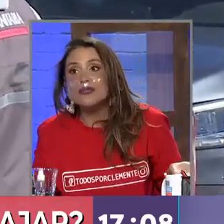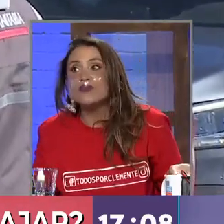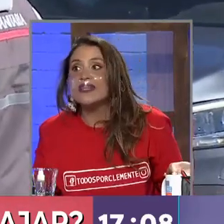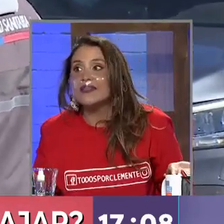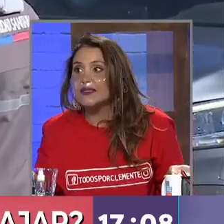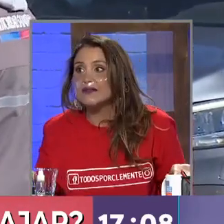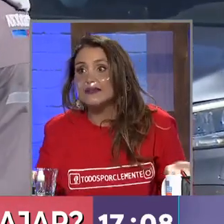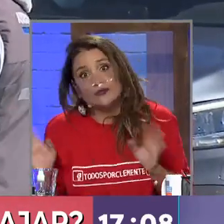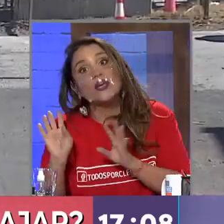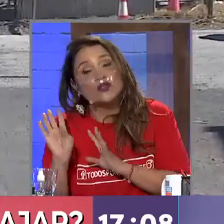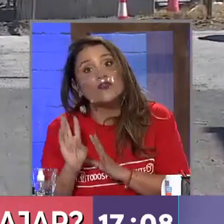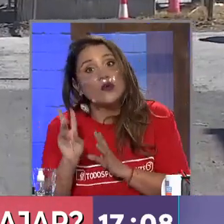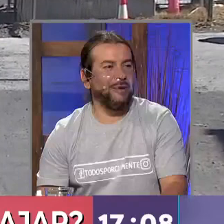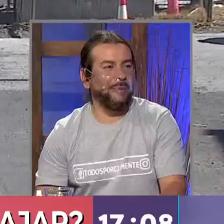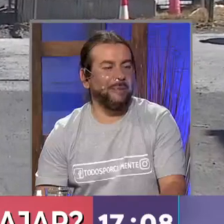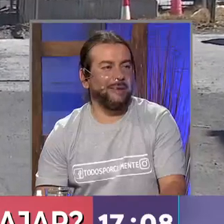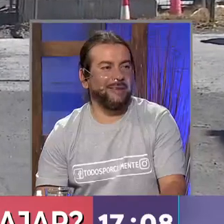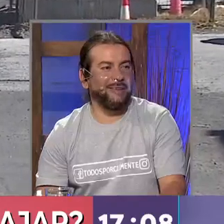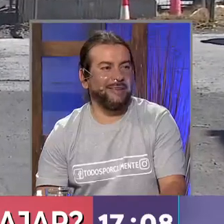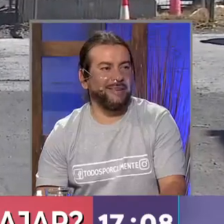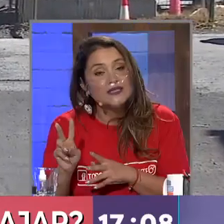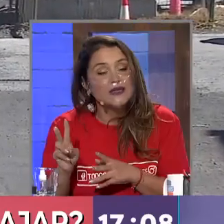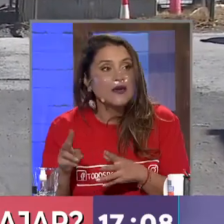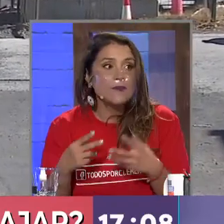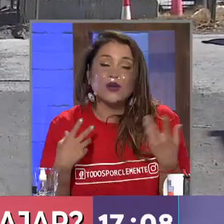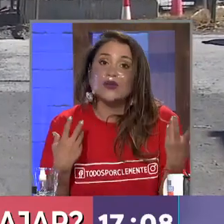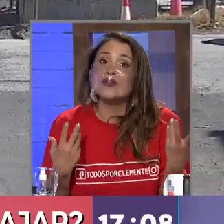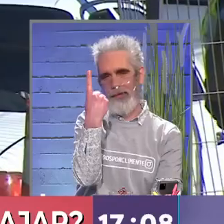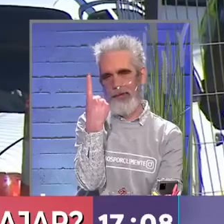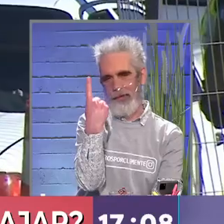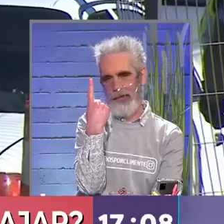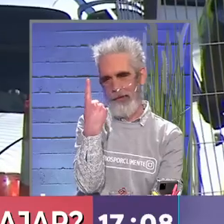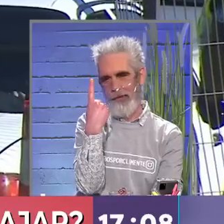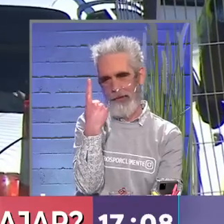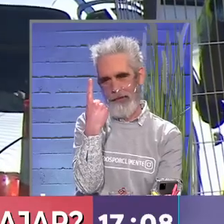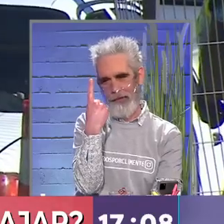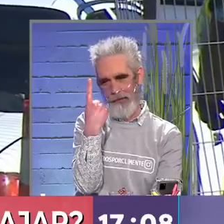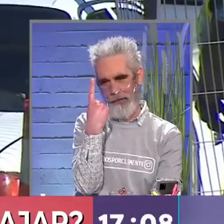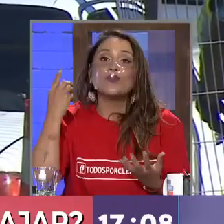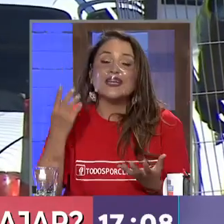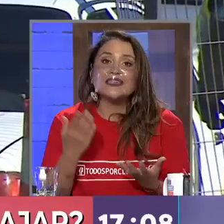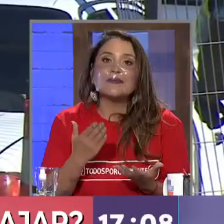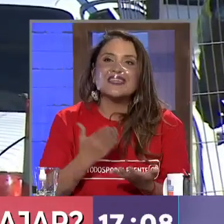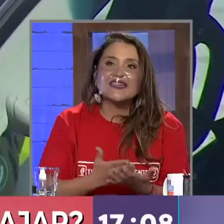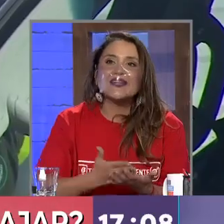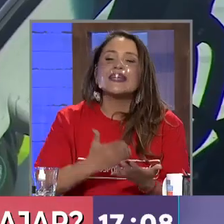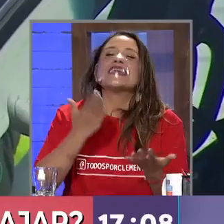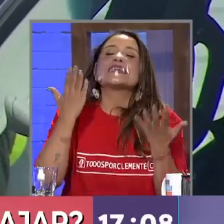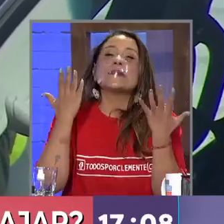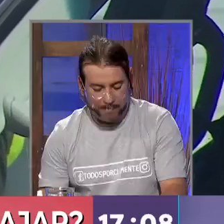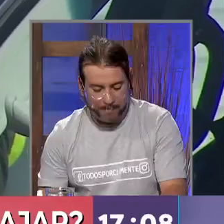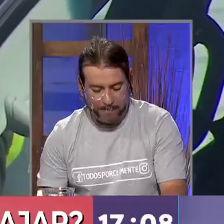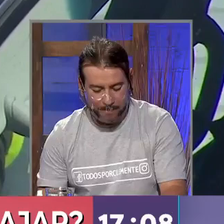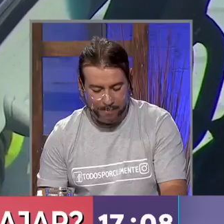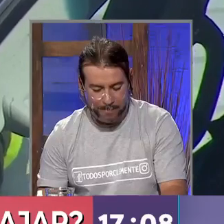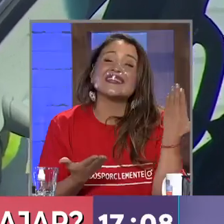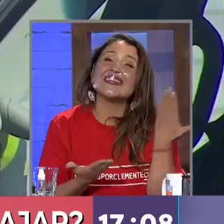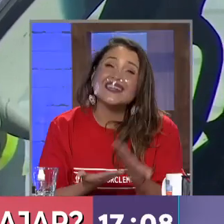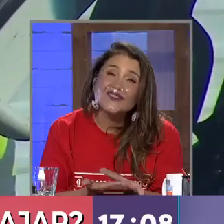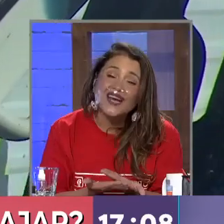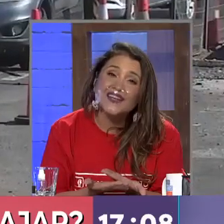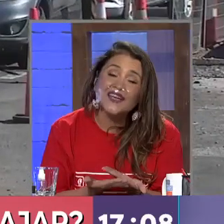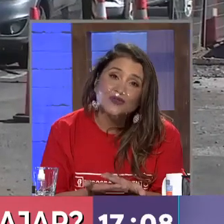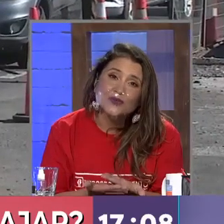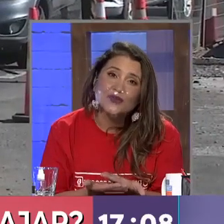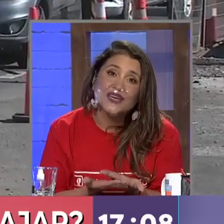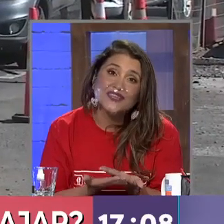mi pase de movilidad. Estoy vacunada con las dos dosis, pero no lo he sacado. Entonces, ahora estoy muy atenta para saber qué precauciones tengo que tener